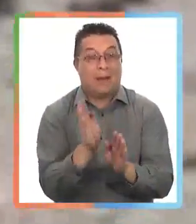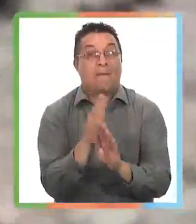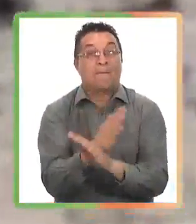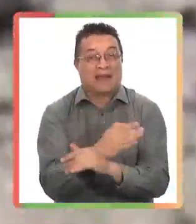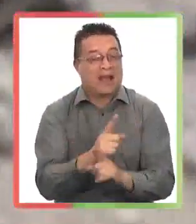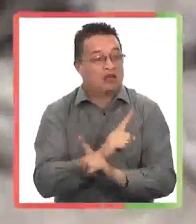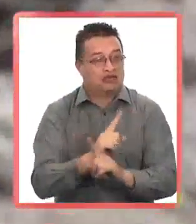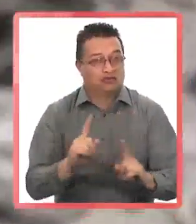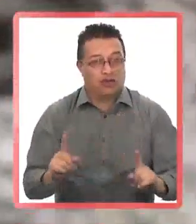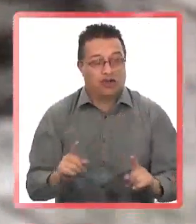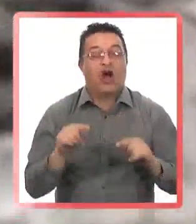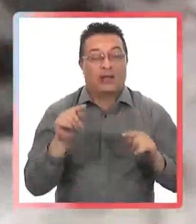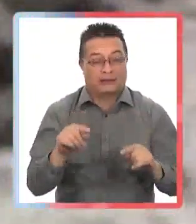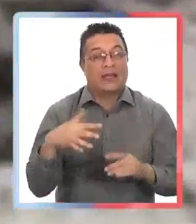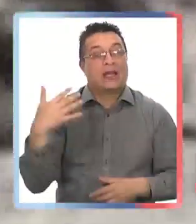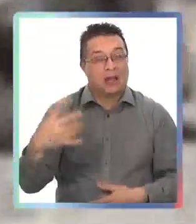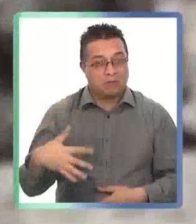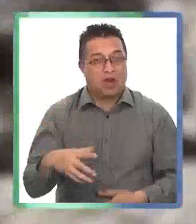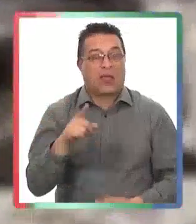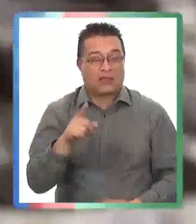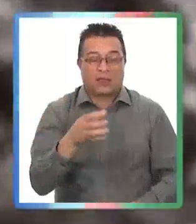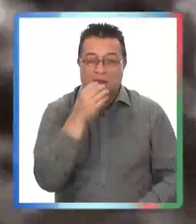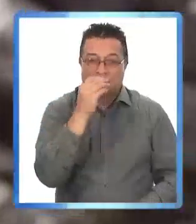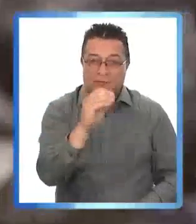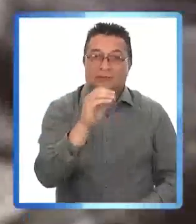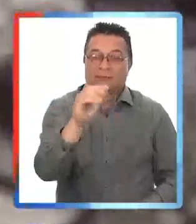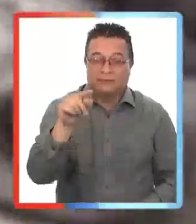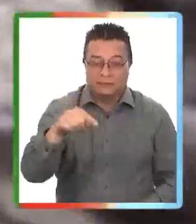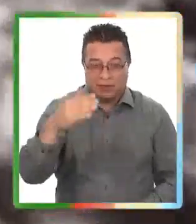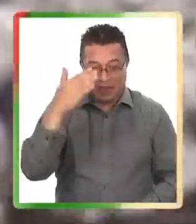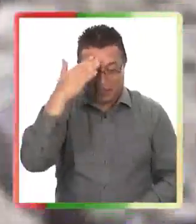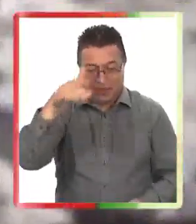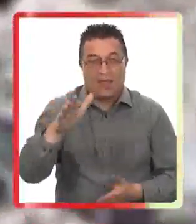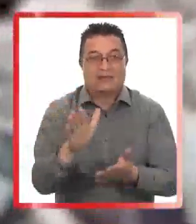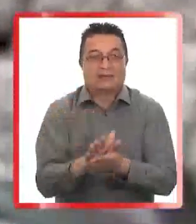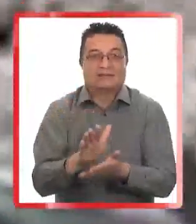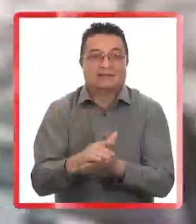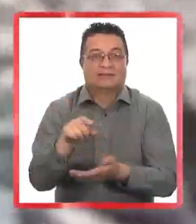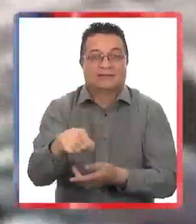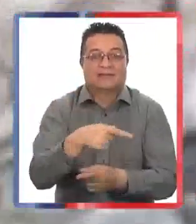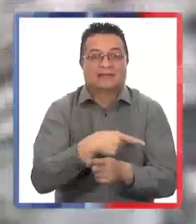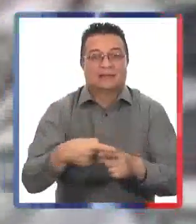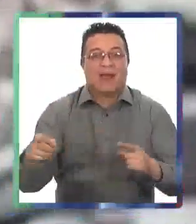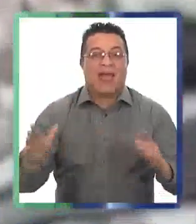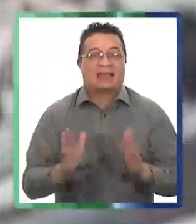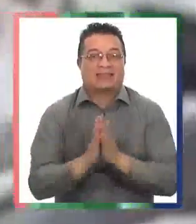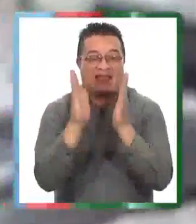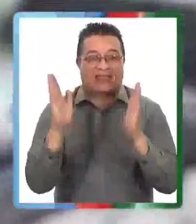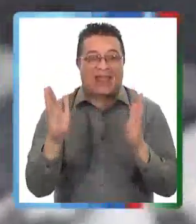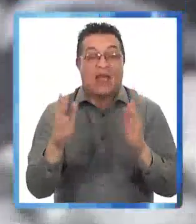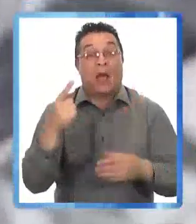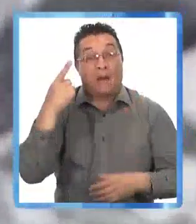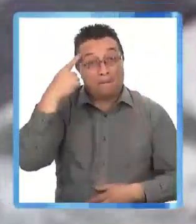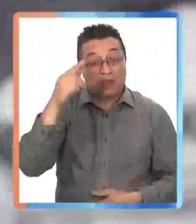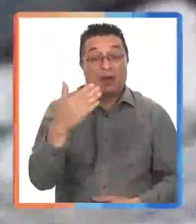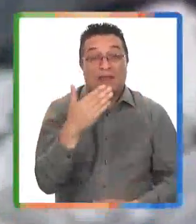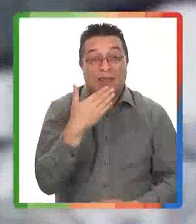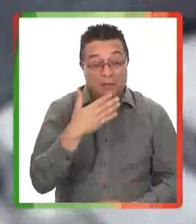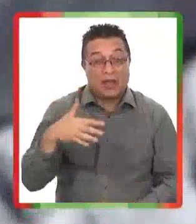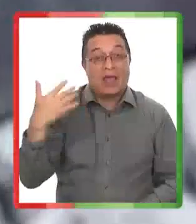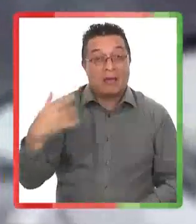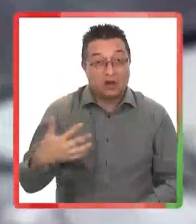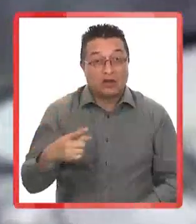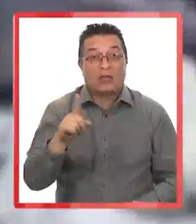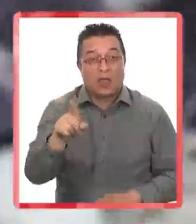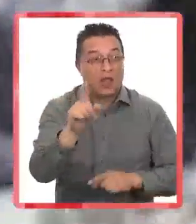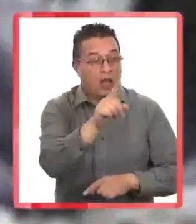que es algo importante ciertamente en estos días de celebración de Semana Santa, pero también importante para quienes conviven en el